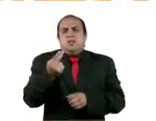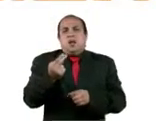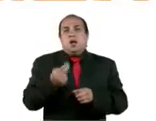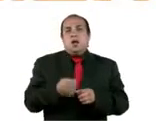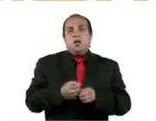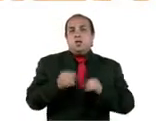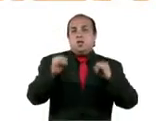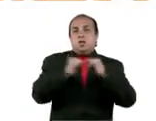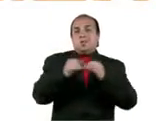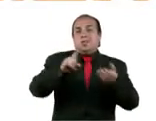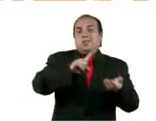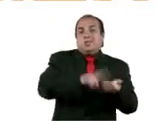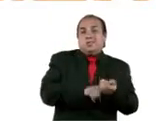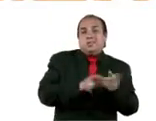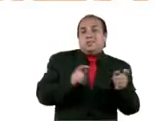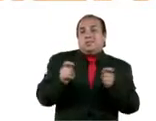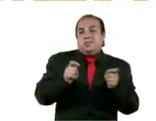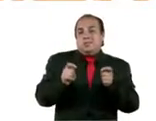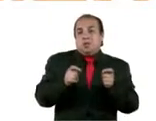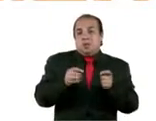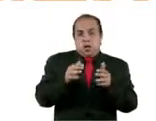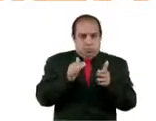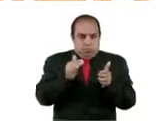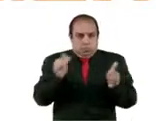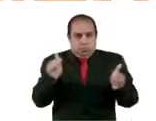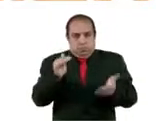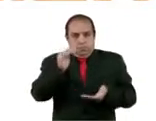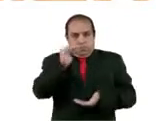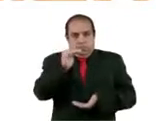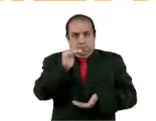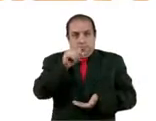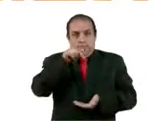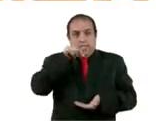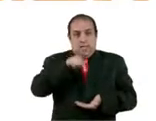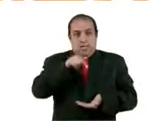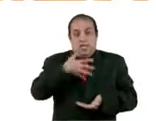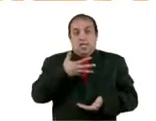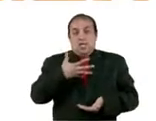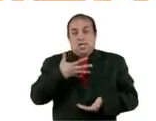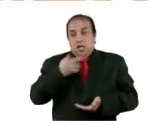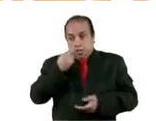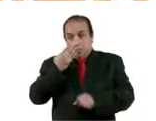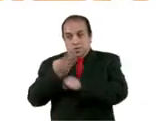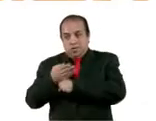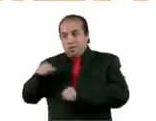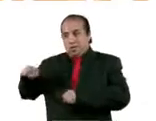de ese tamaño, que además estaba en manos de una persona que hoy está en la cárcel?